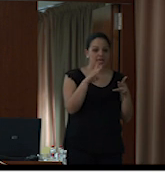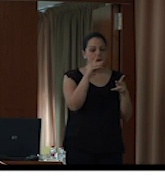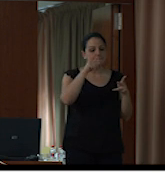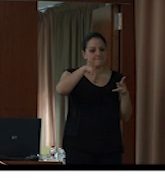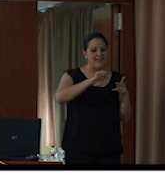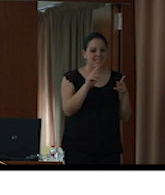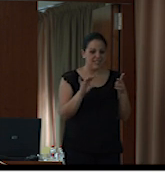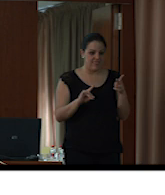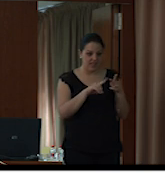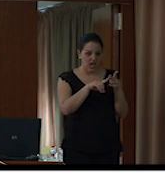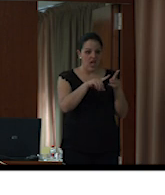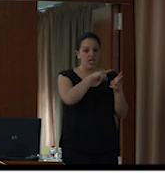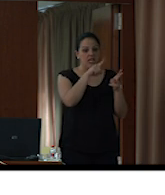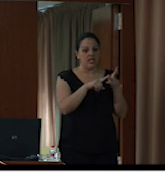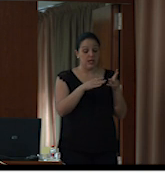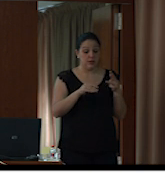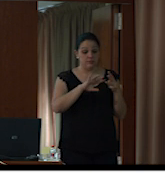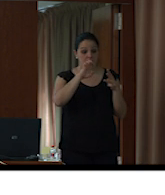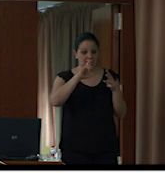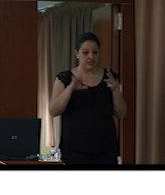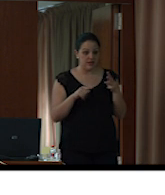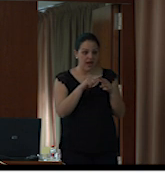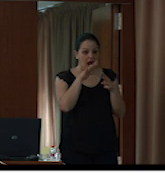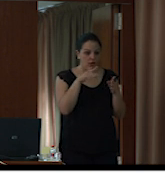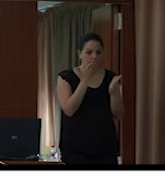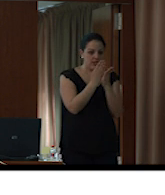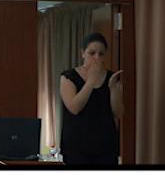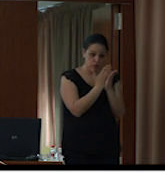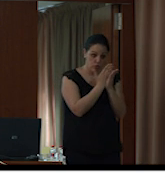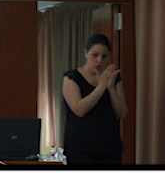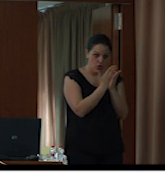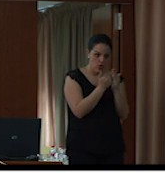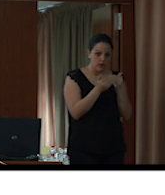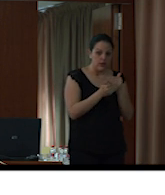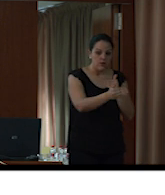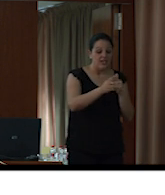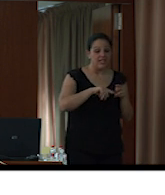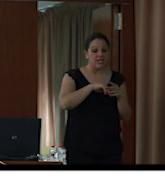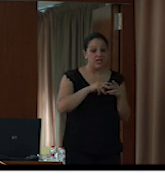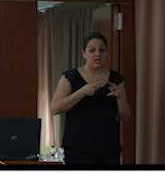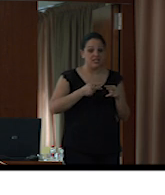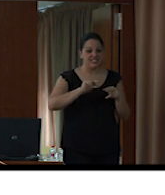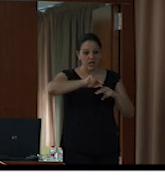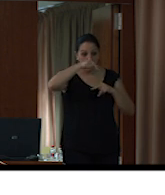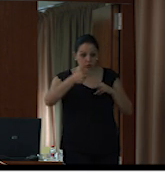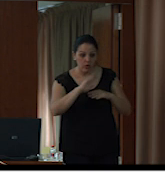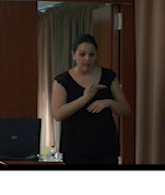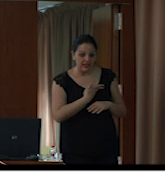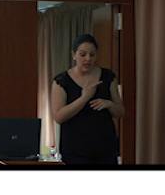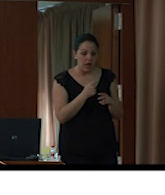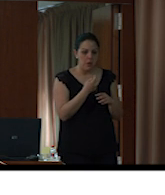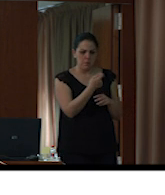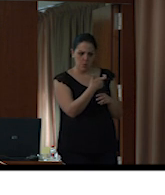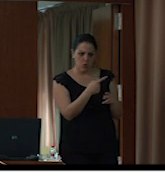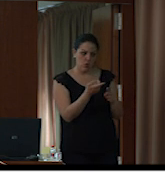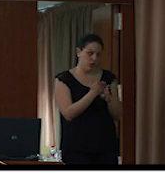son antidepresivos que en un futuro vais a ver, porque se están estudiando ahora y la verdad es que tienen menos efectos secundarios que los anteriores y el efecto